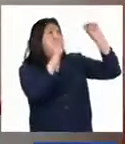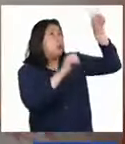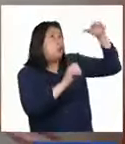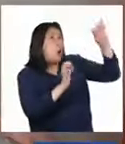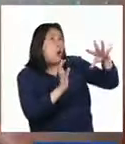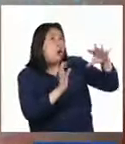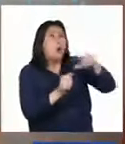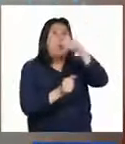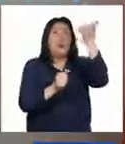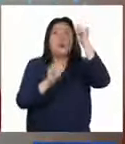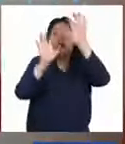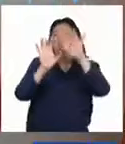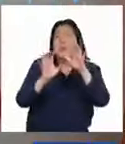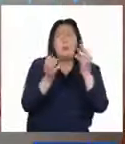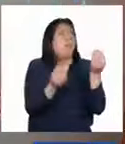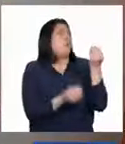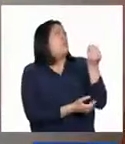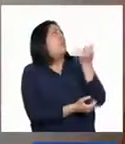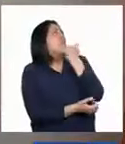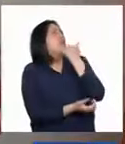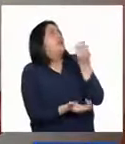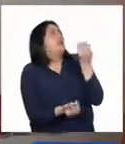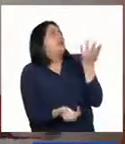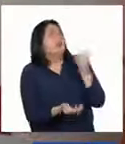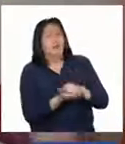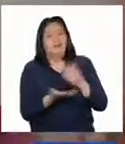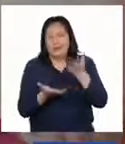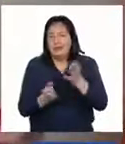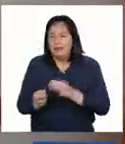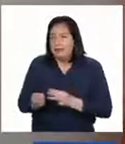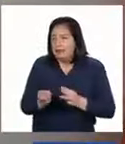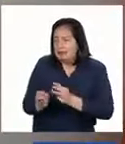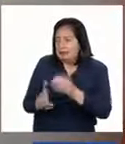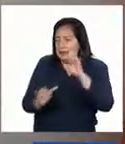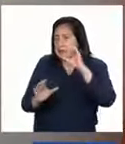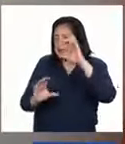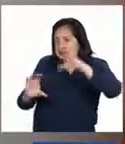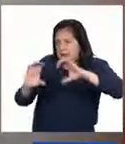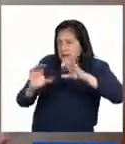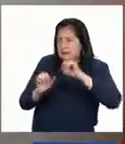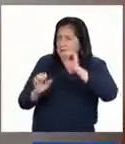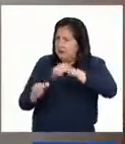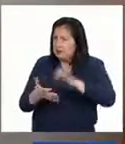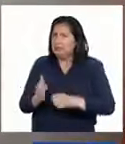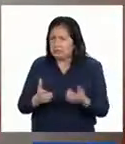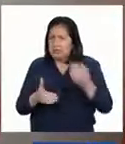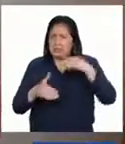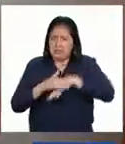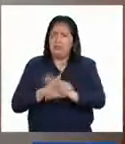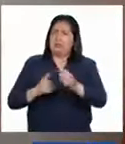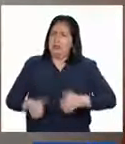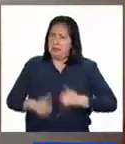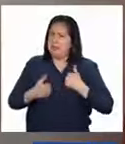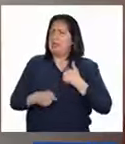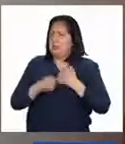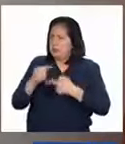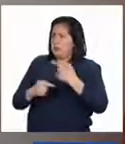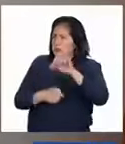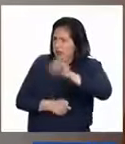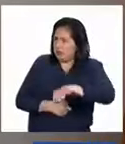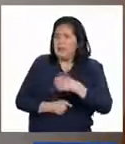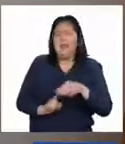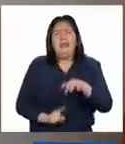por qué otros días hay lluvia. El método científico está presente en nuestra vida diaria, pero